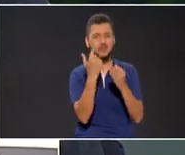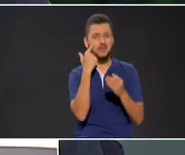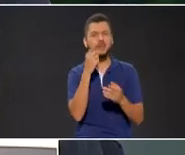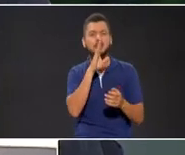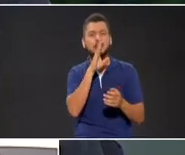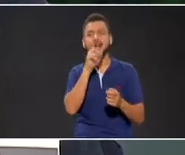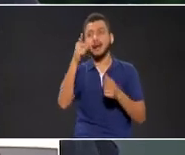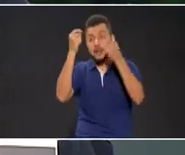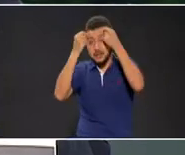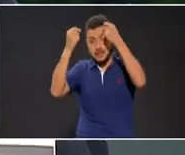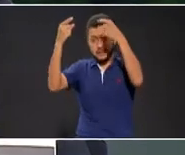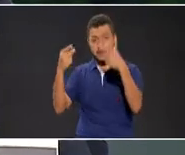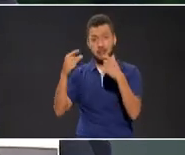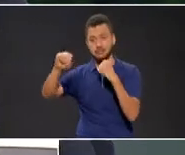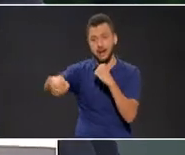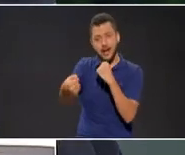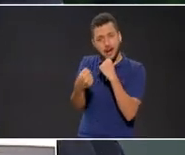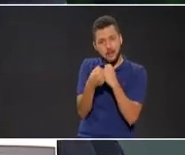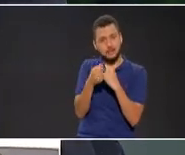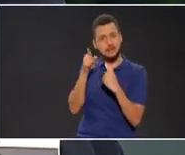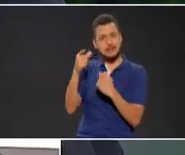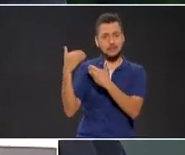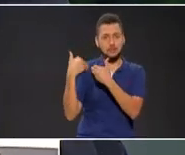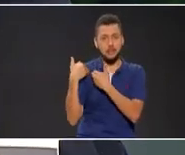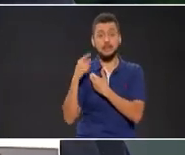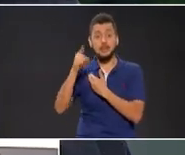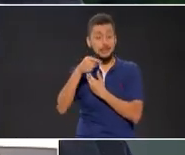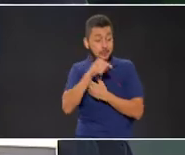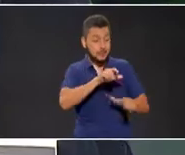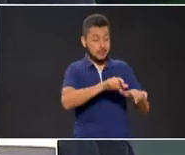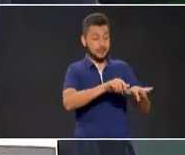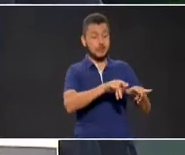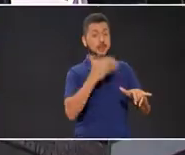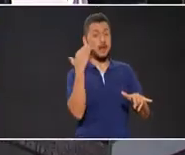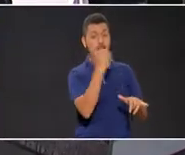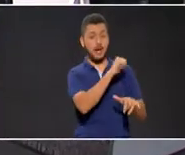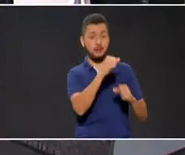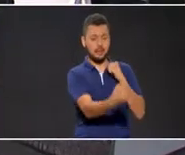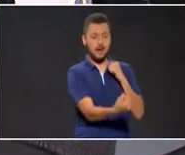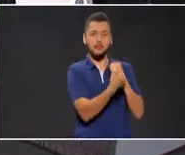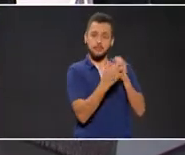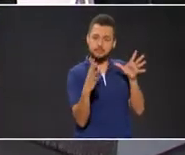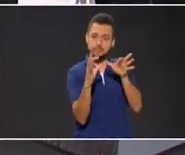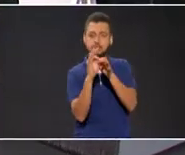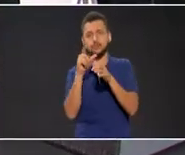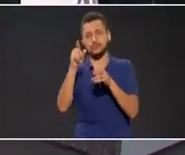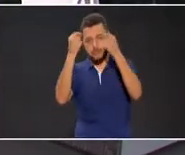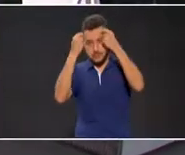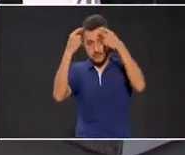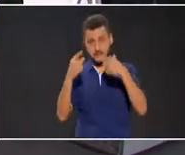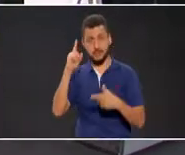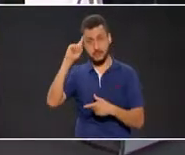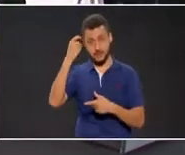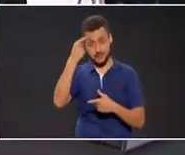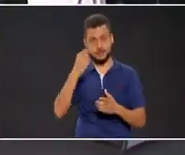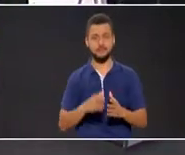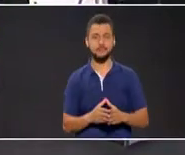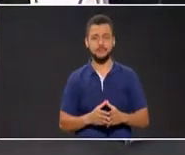y hay que asignarle mayores funciones a la secretaría de la mujer en este sentido y está contra pregunta la hicimos en el